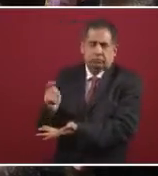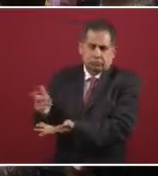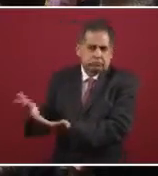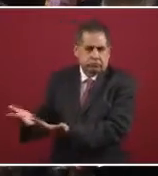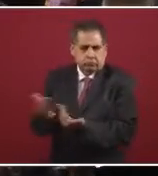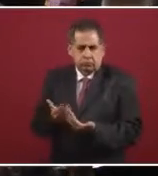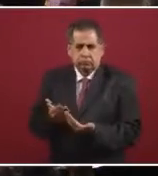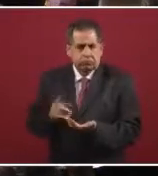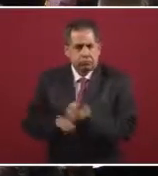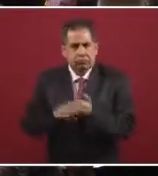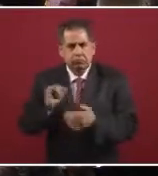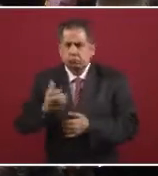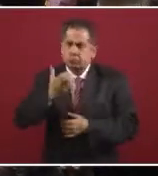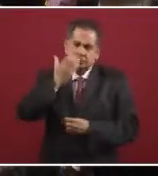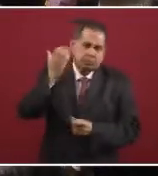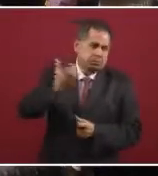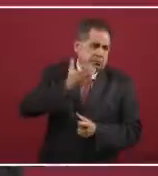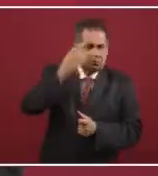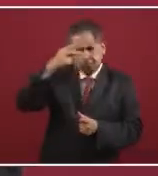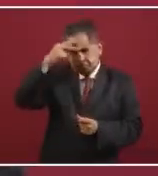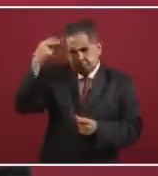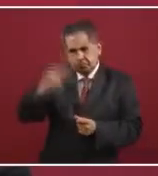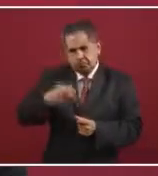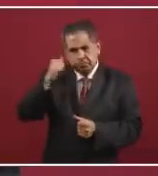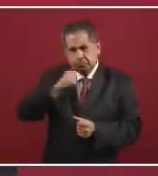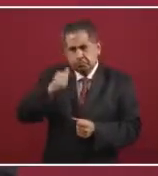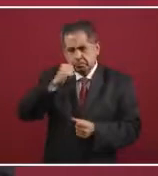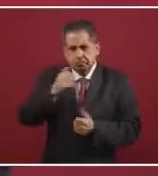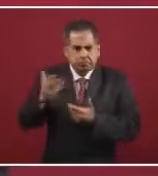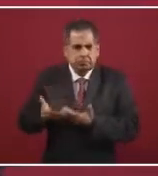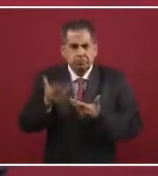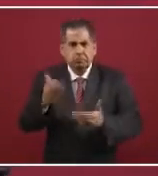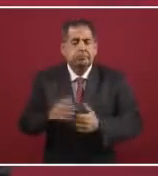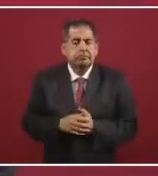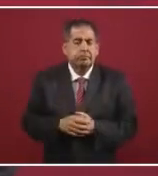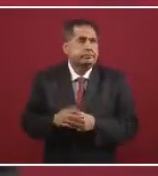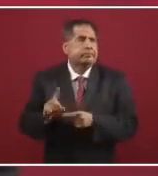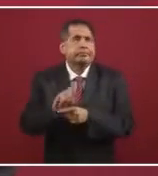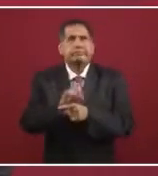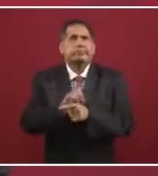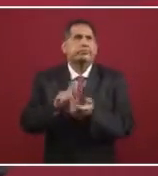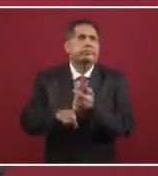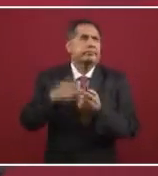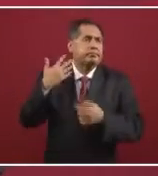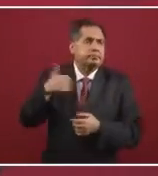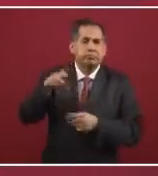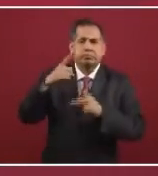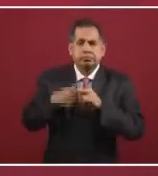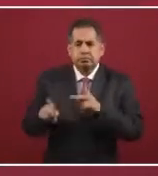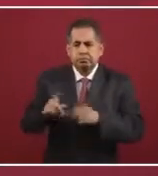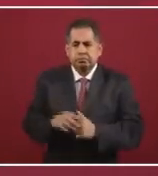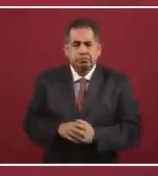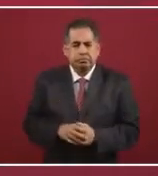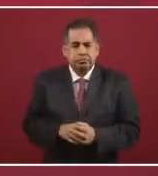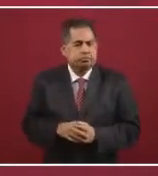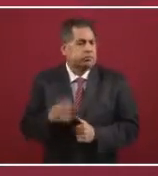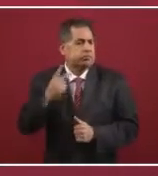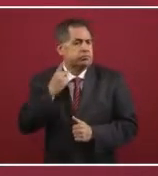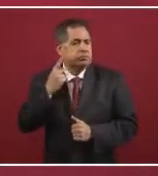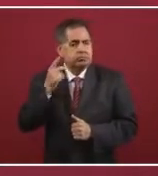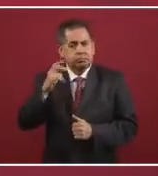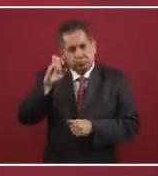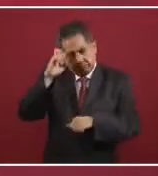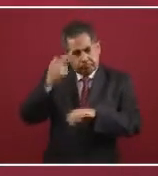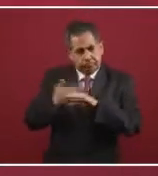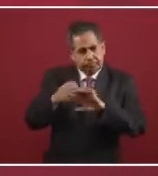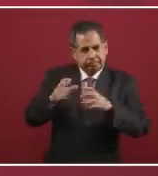una tradición mexicana que data desde la política exterior que